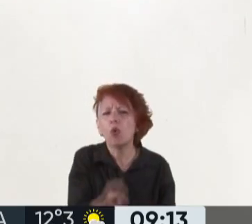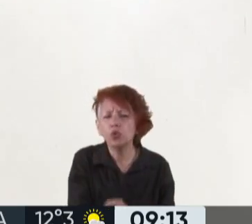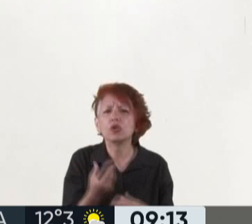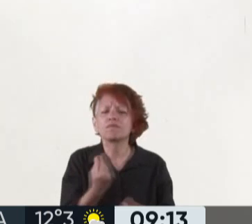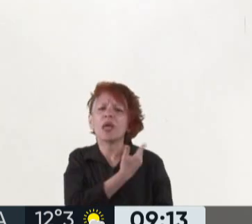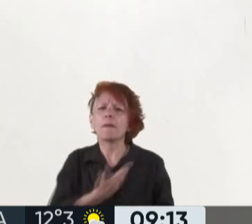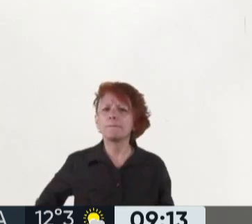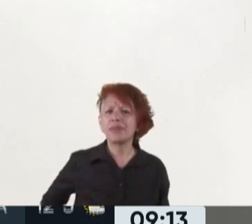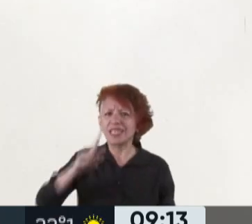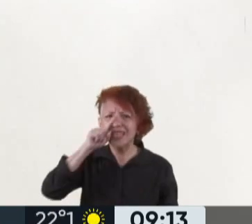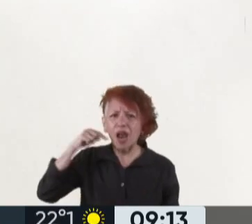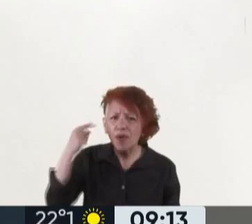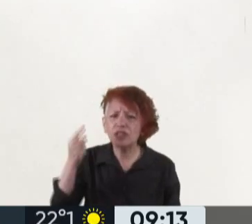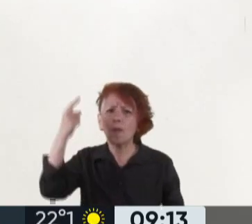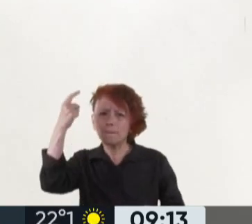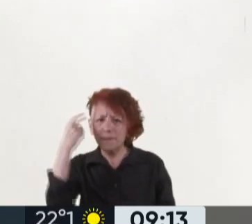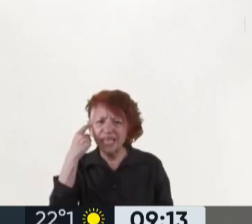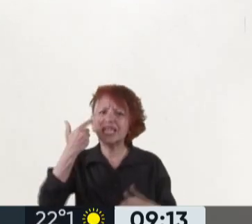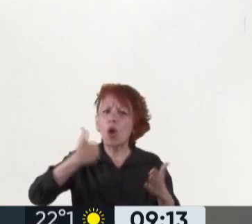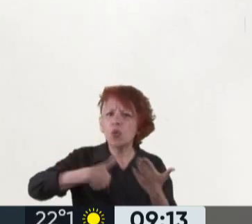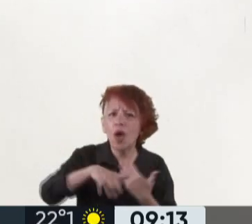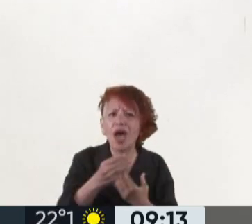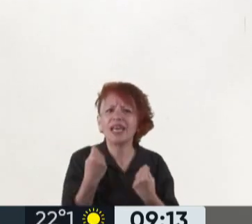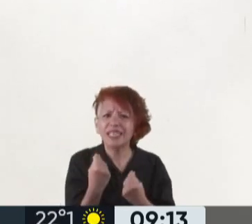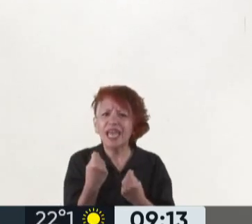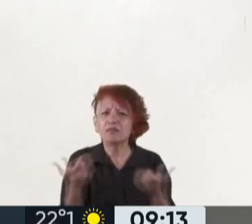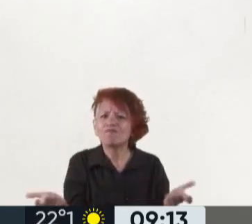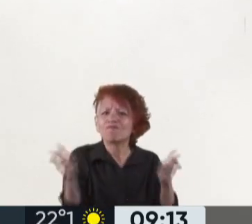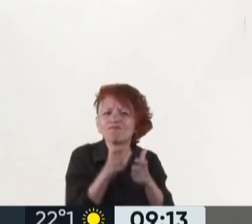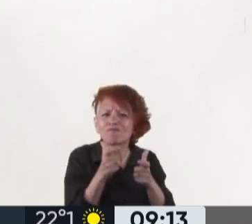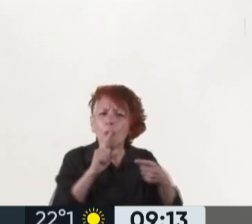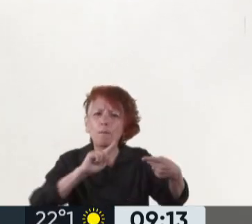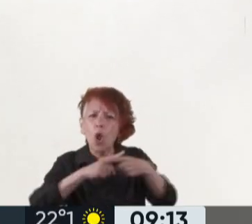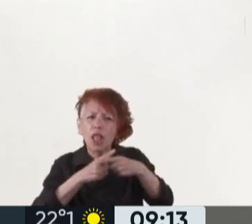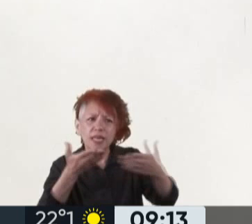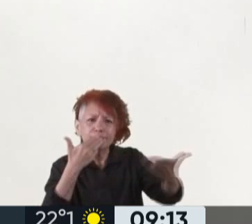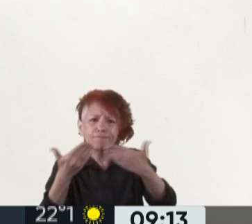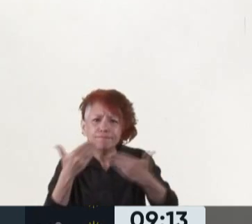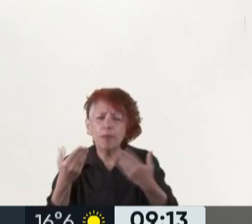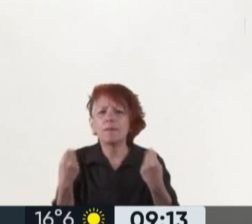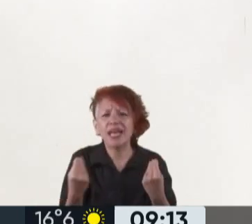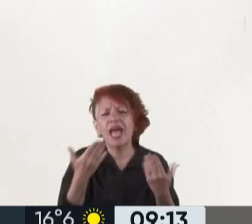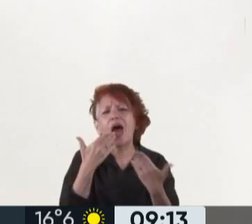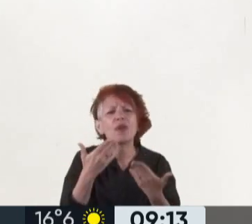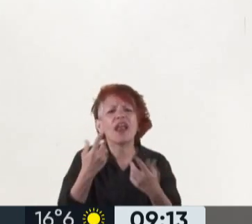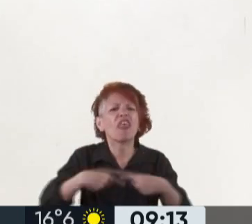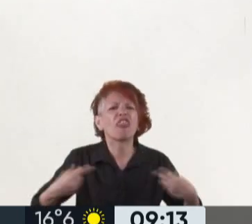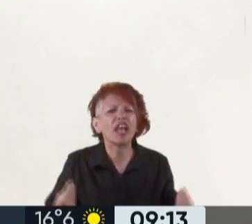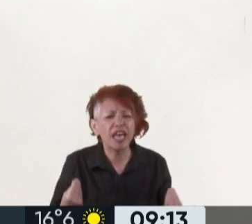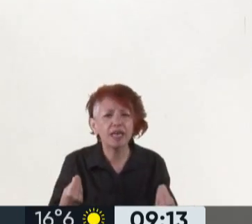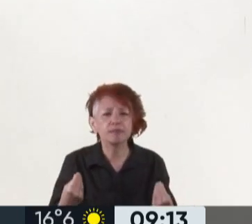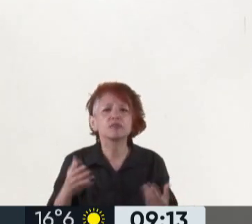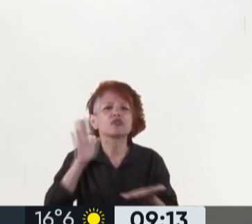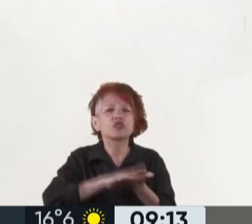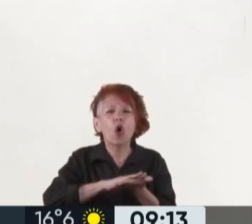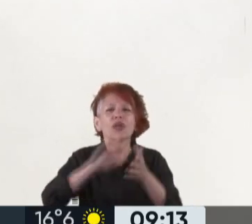el presidente planea efectivizar el pedido de una mesa política del Frente para poder discutir y saldar de conjunto una posición